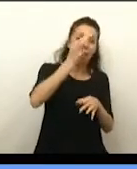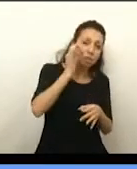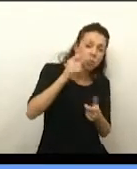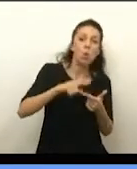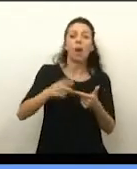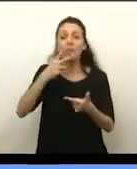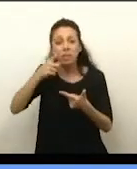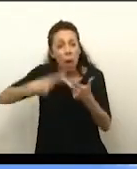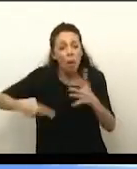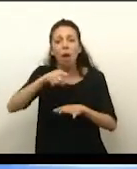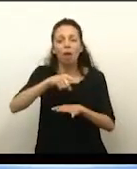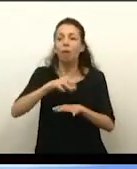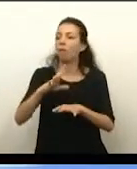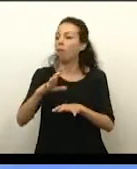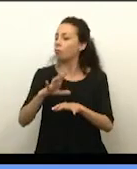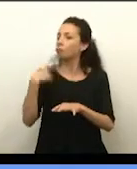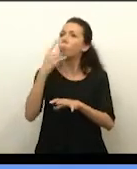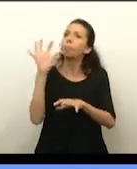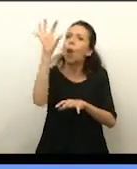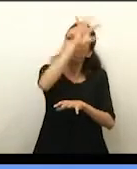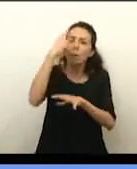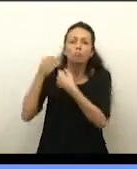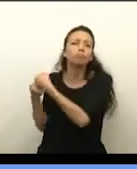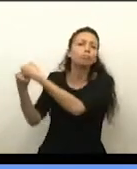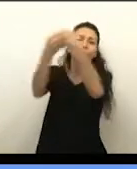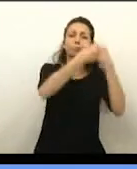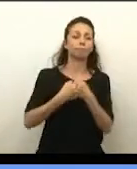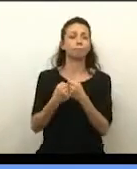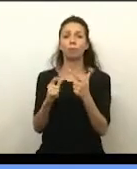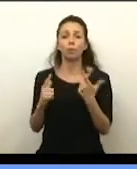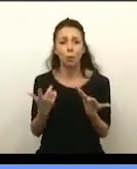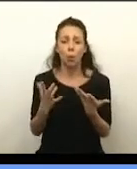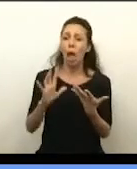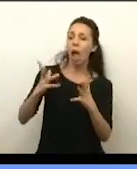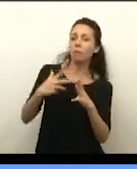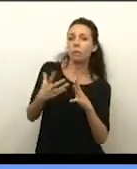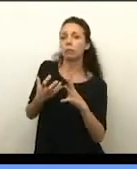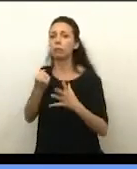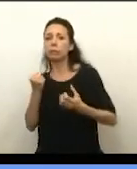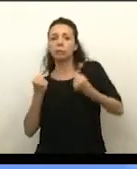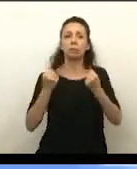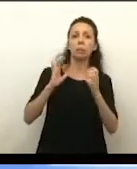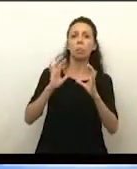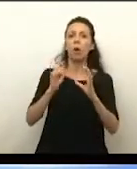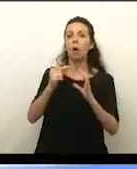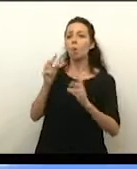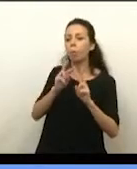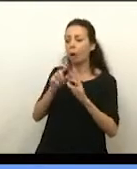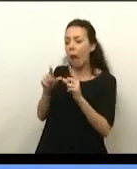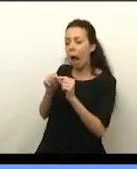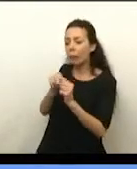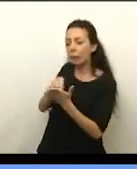logramos entre las provincias lograr los consensos y algunas veces celos y mezquindades hacen de que un artículo tan